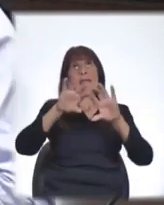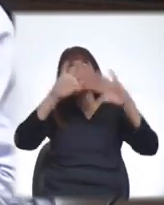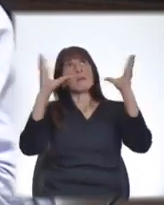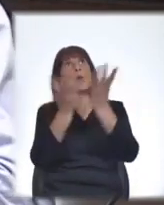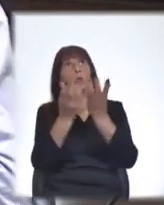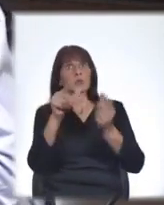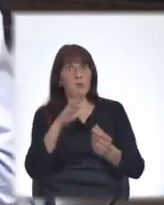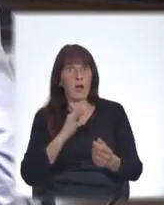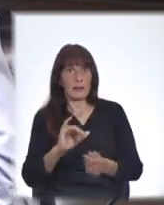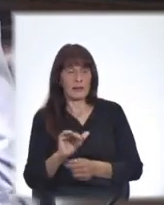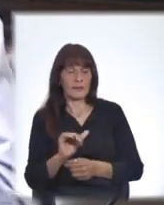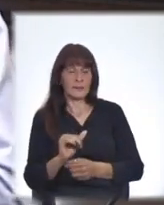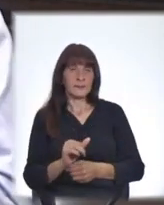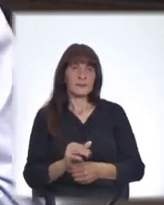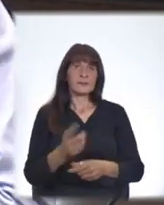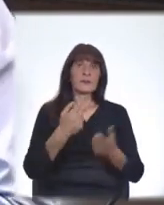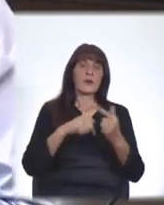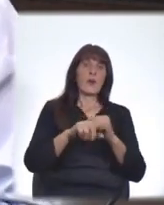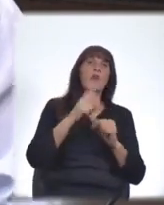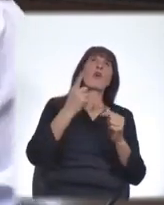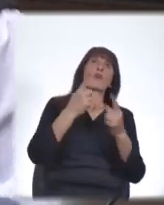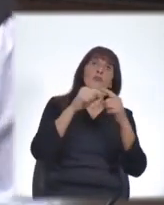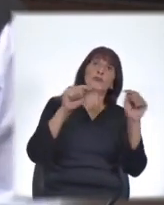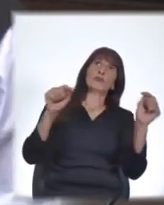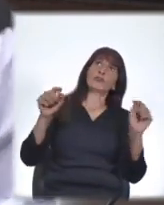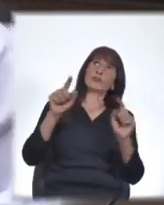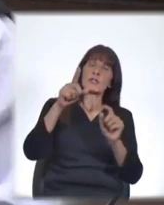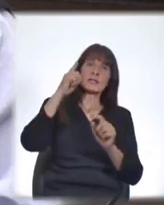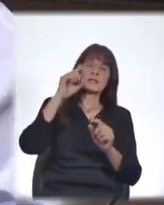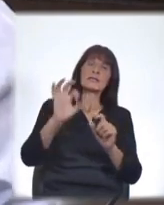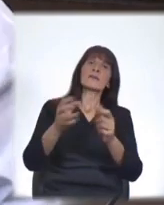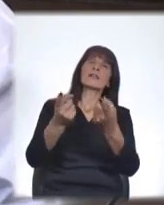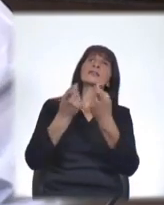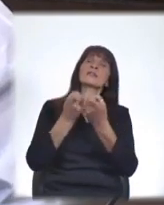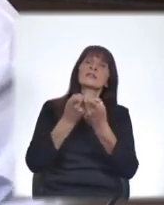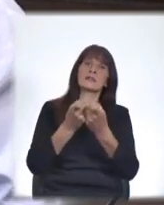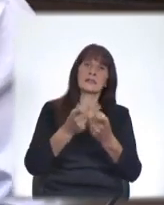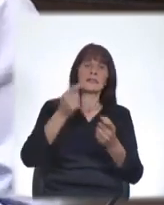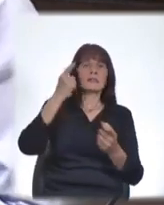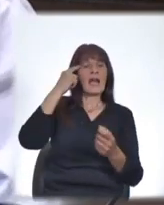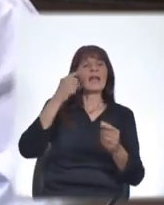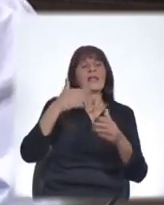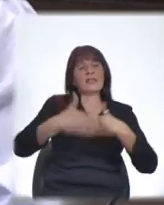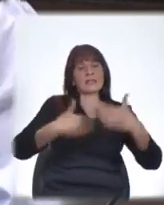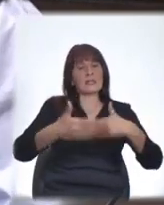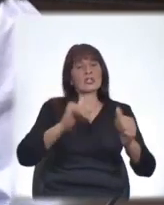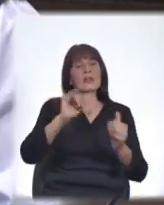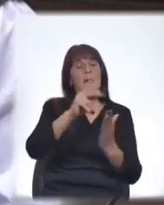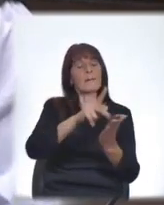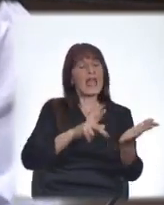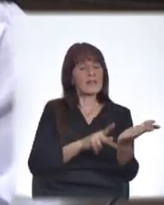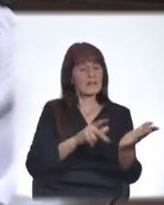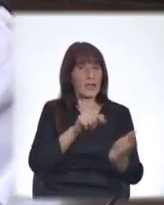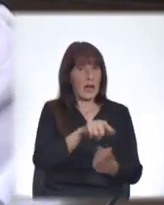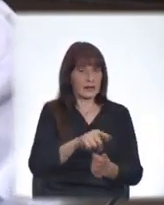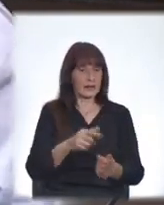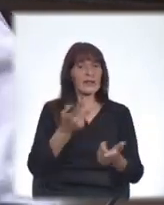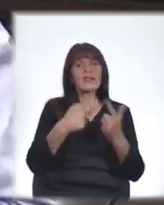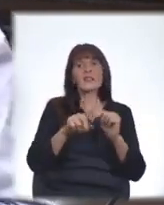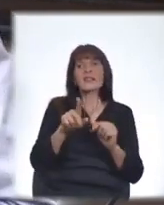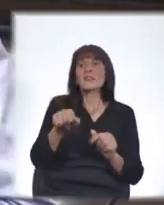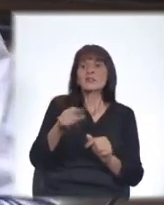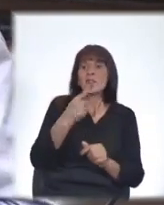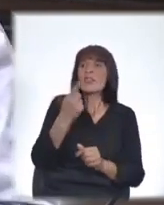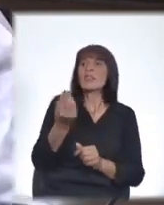mundo, con herramientas que son necesarios desarrollar y planificar. ¿Y qué nos dice el presupuesto quinquenal sobre eso? Nada